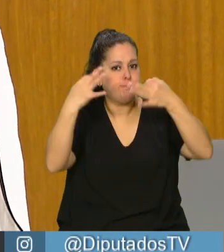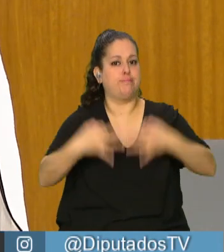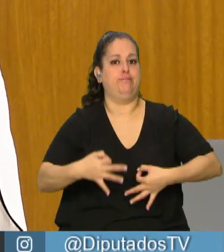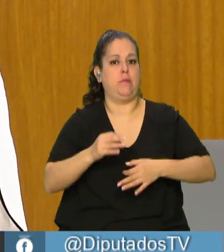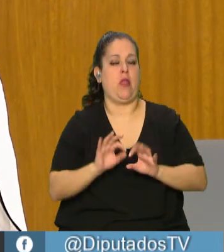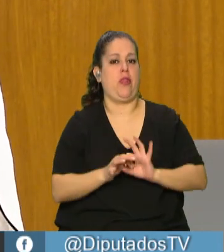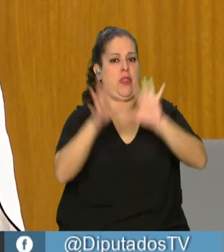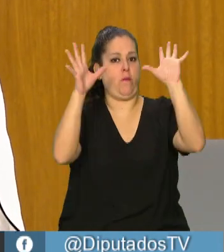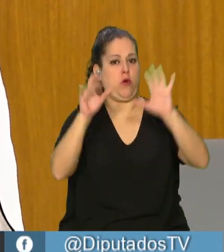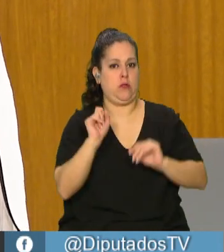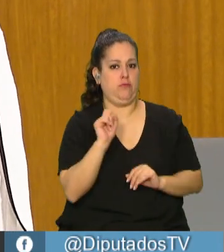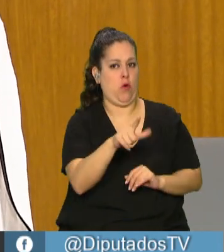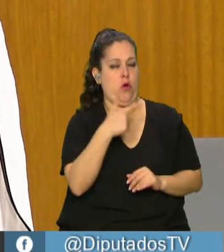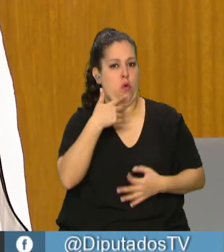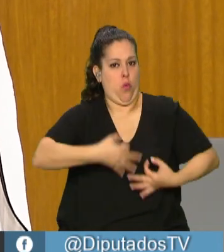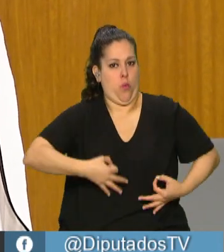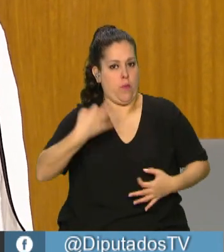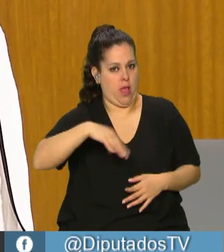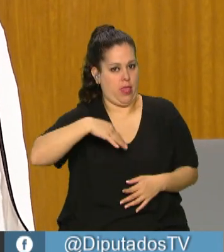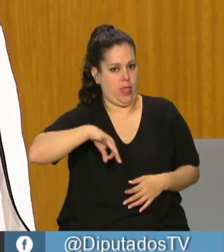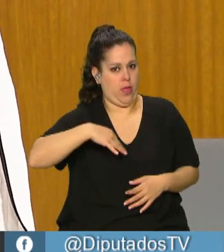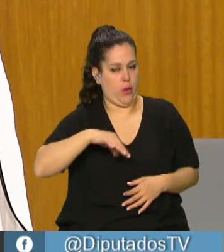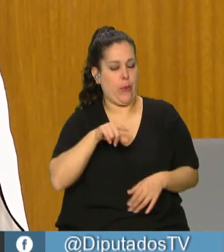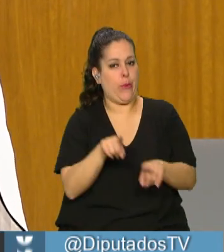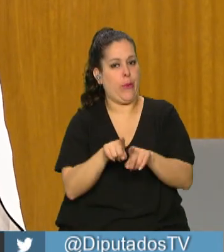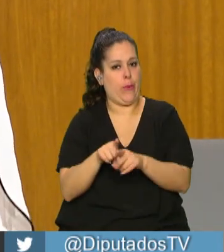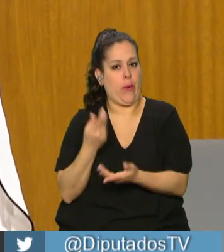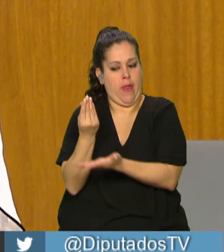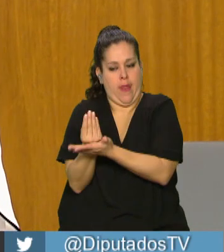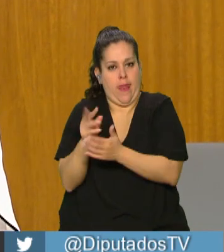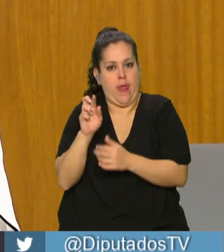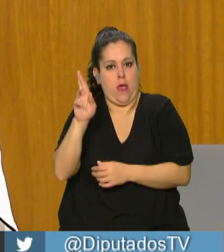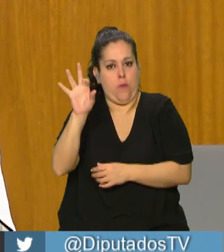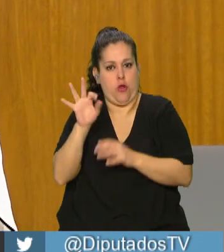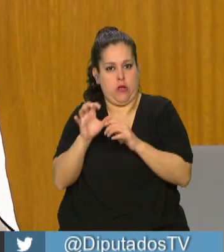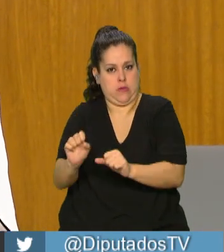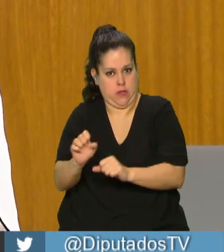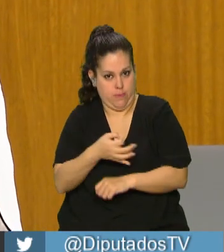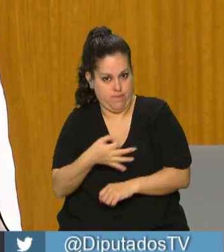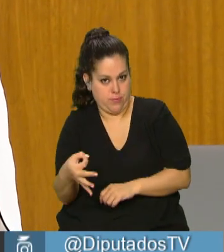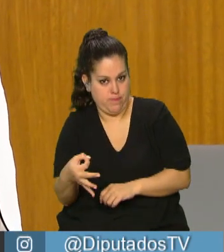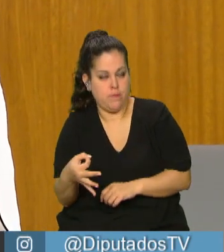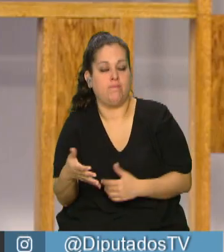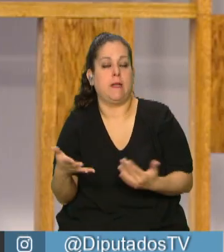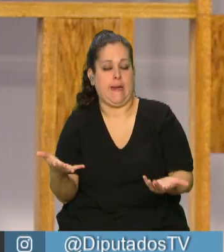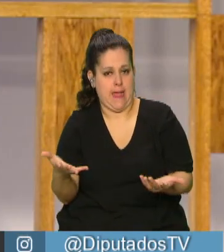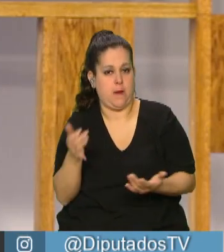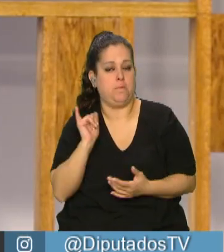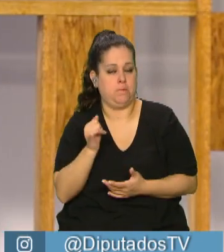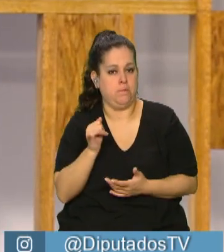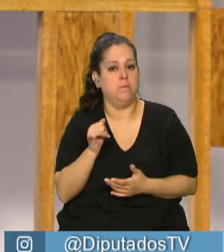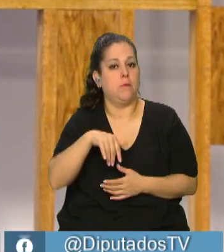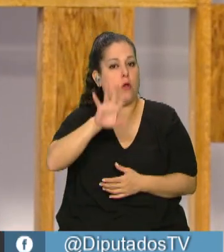que te toca llevar a vos adelante junto con el resto de los directores. Claro, pero